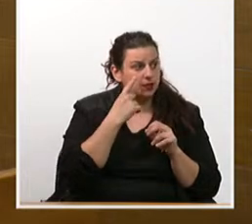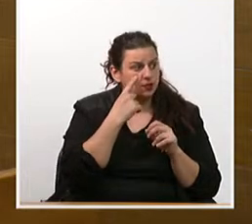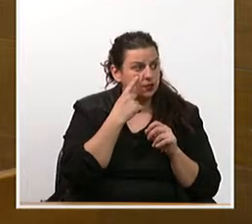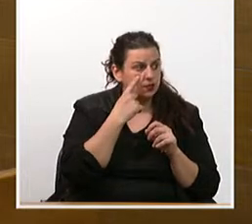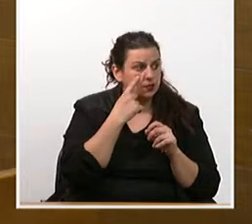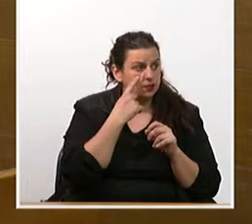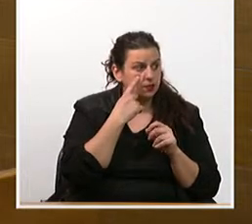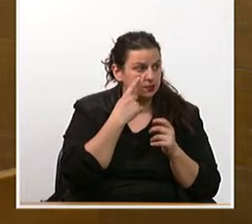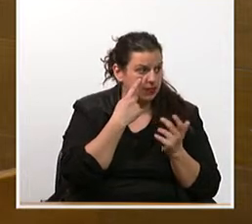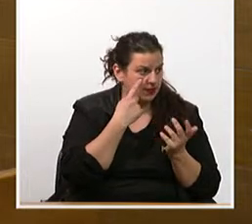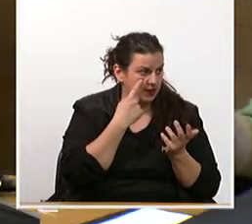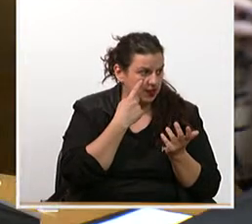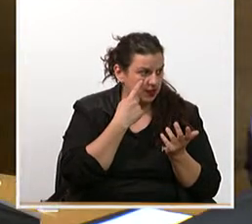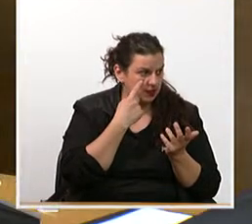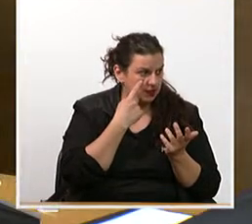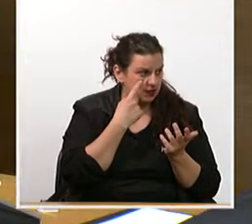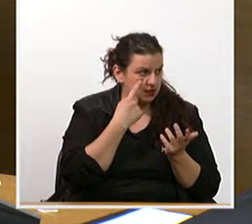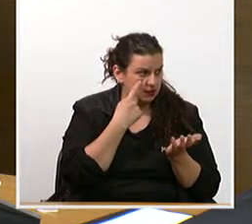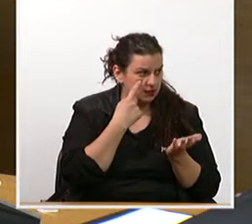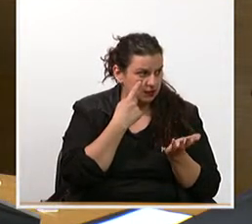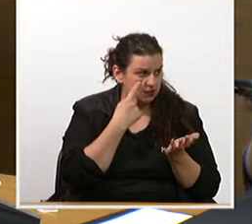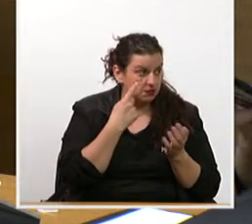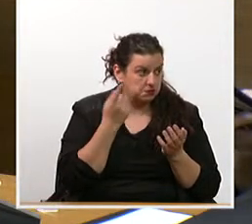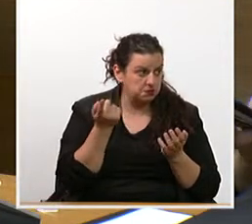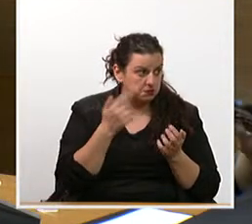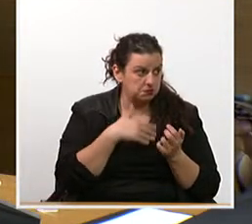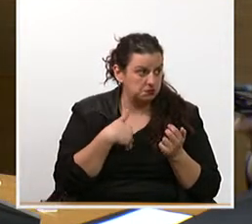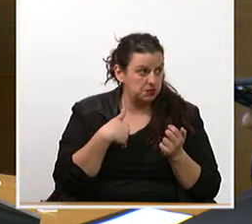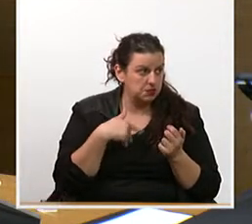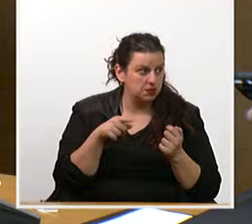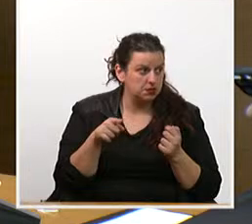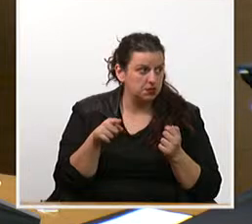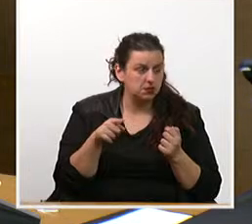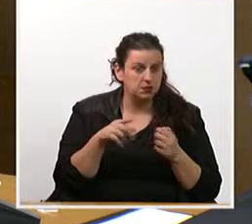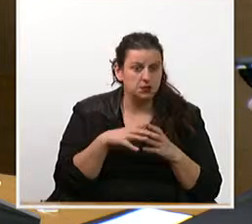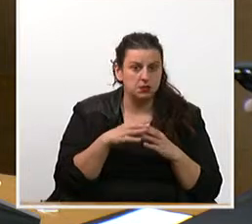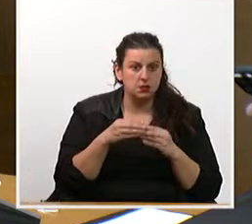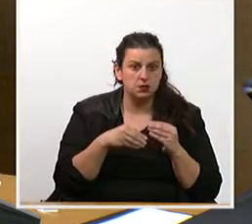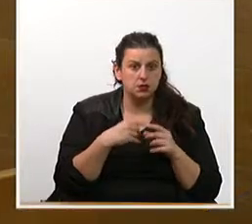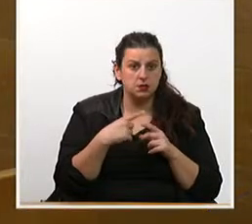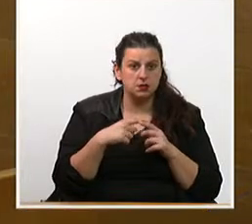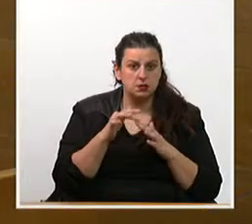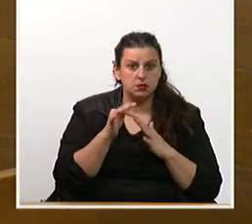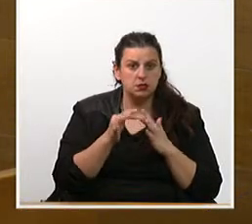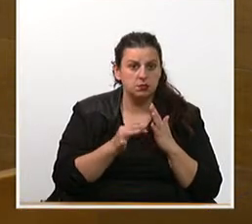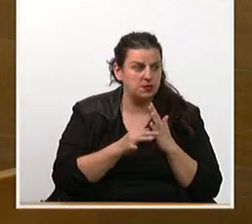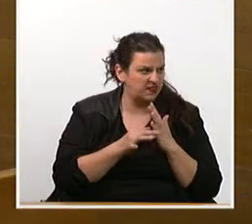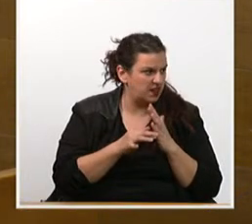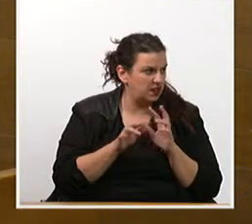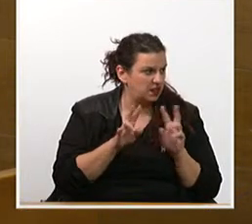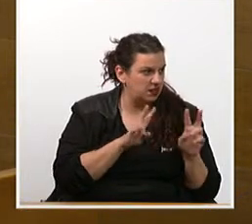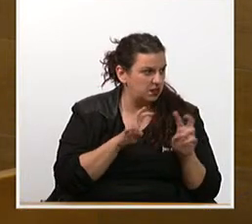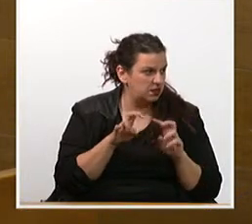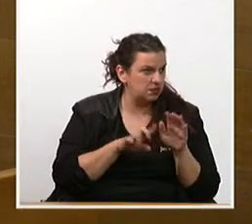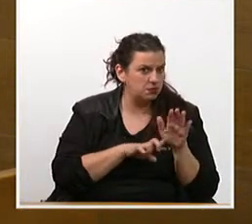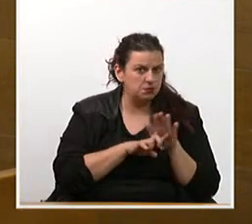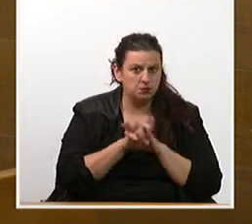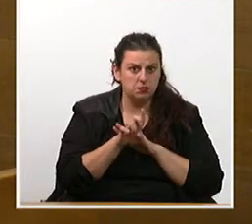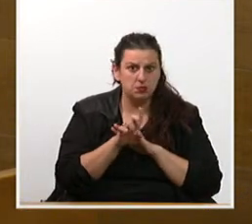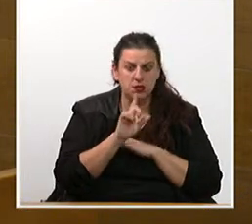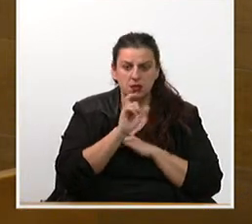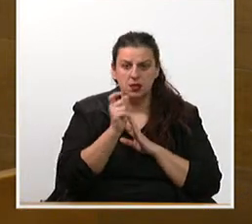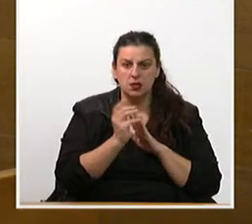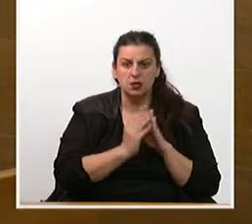de una administración que ha dejado mucho que desear en aspectos clave para el desarrollo y el progreso de nuestra